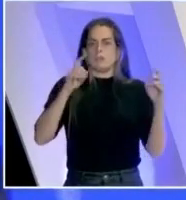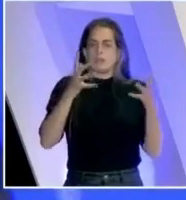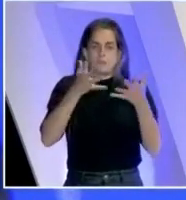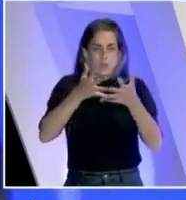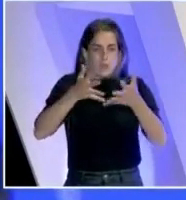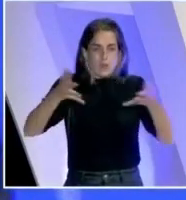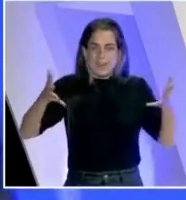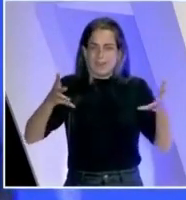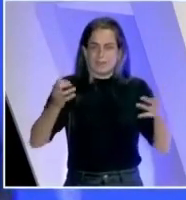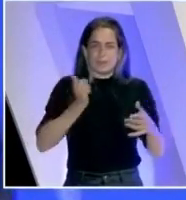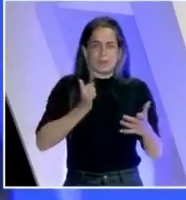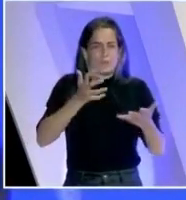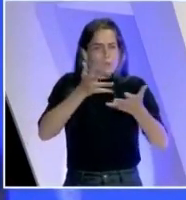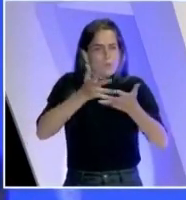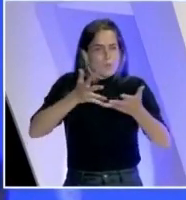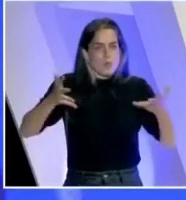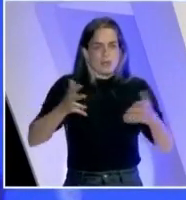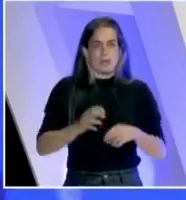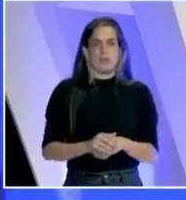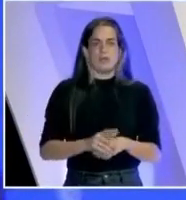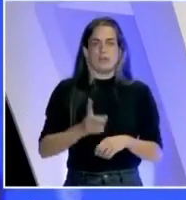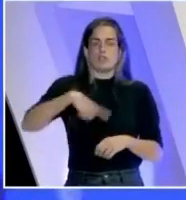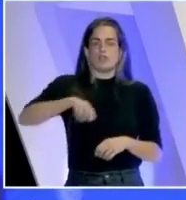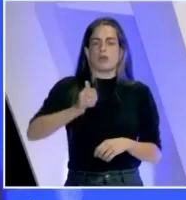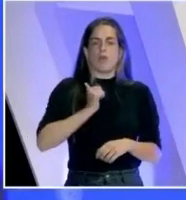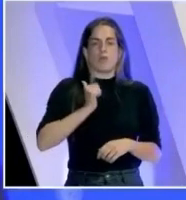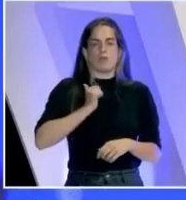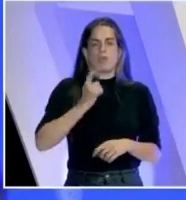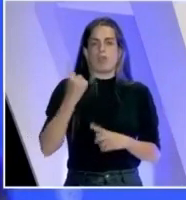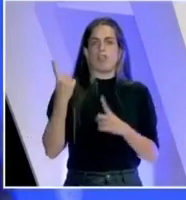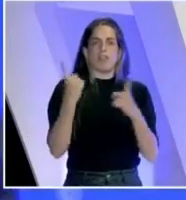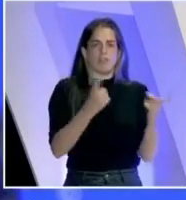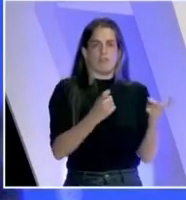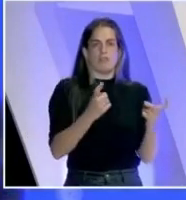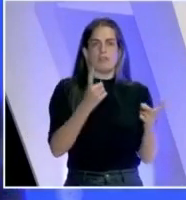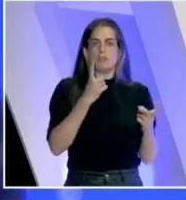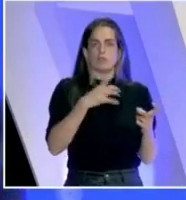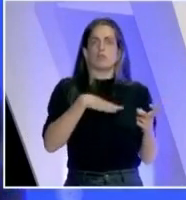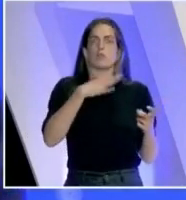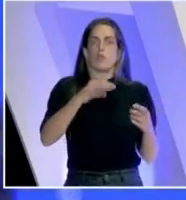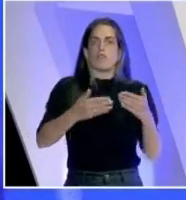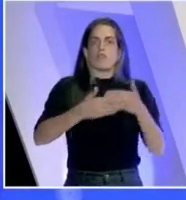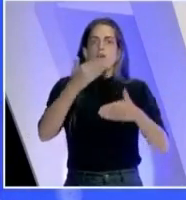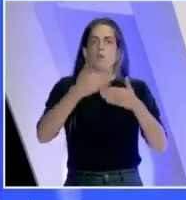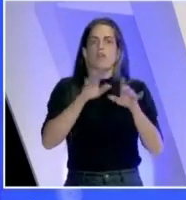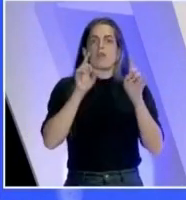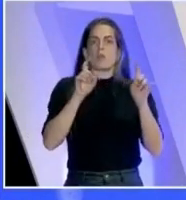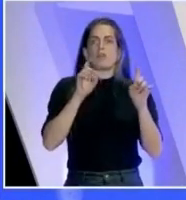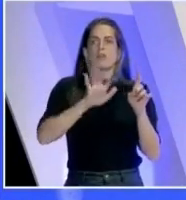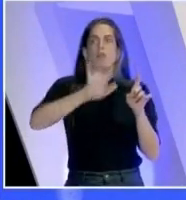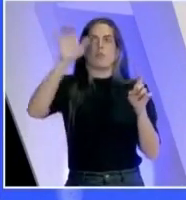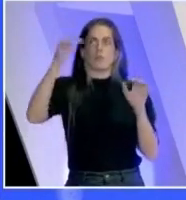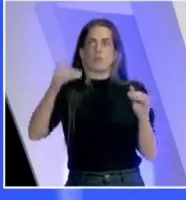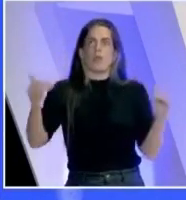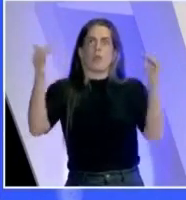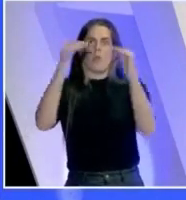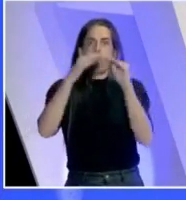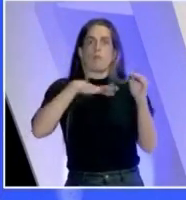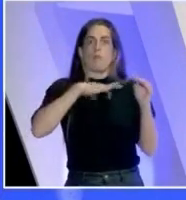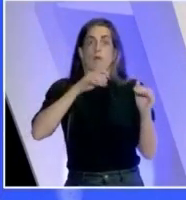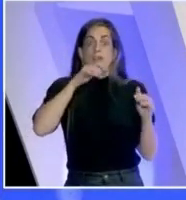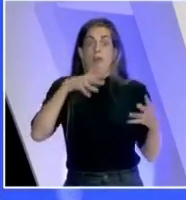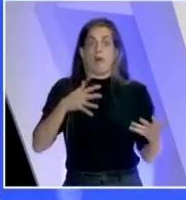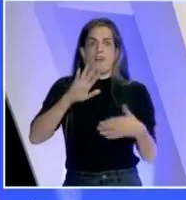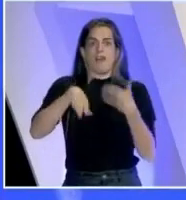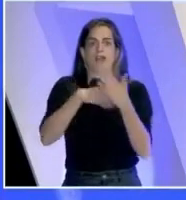inmensas oportunidades que, si las sabemos aprovechar, podrían ayudarnos a conquistar la vanguardia educativa europea de aquí al año